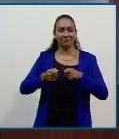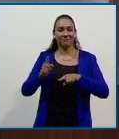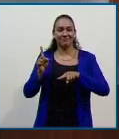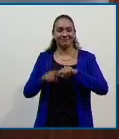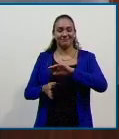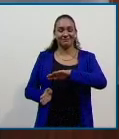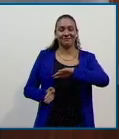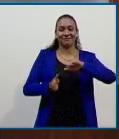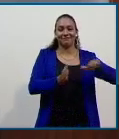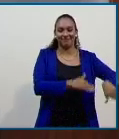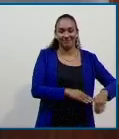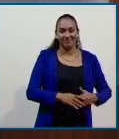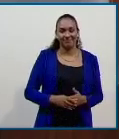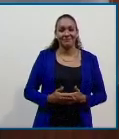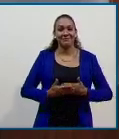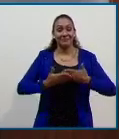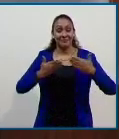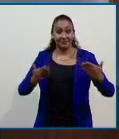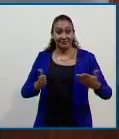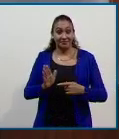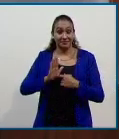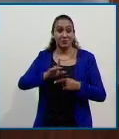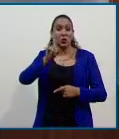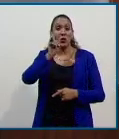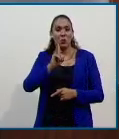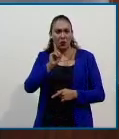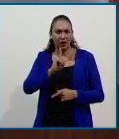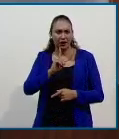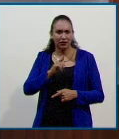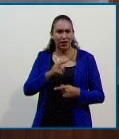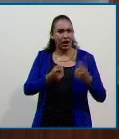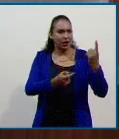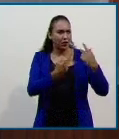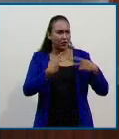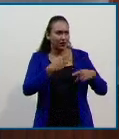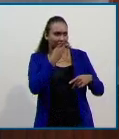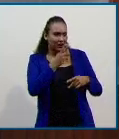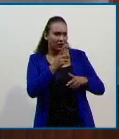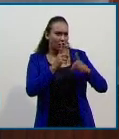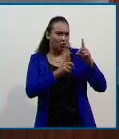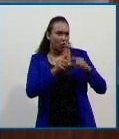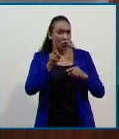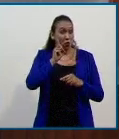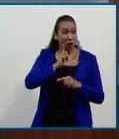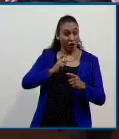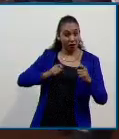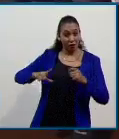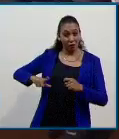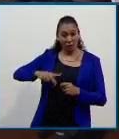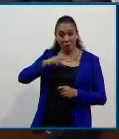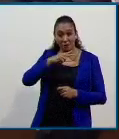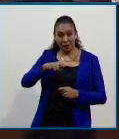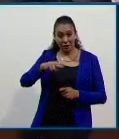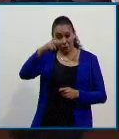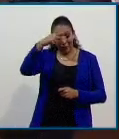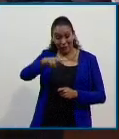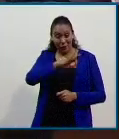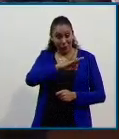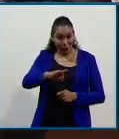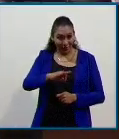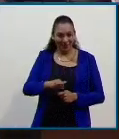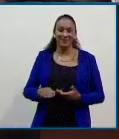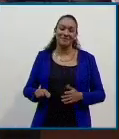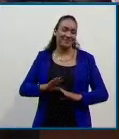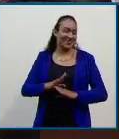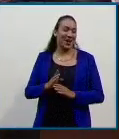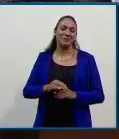Nunca más la duda de si una mujer estará preparada para gobernar nuestro país. En su primer